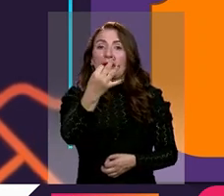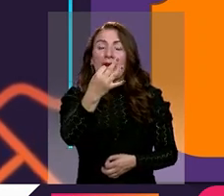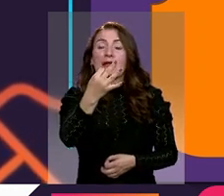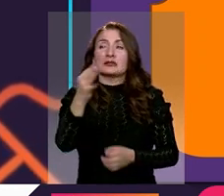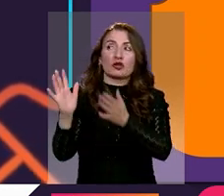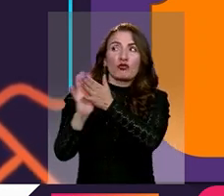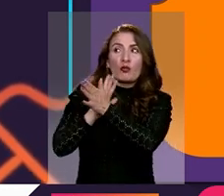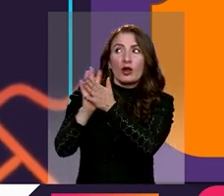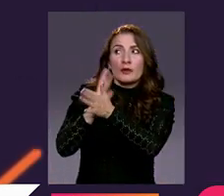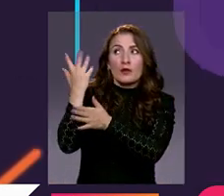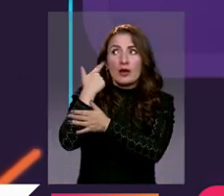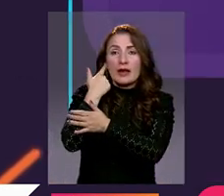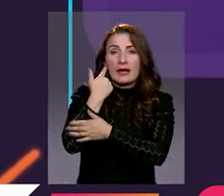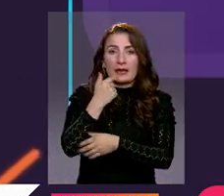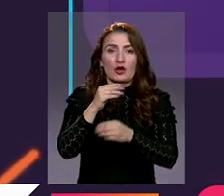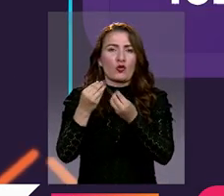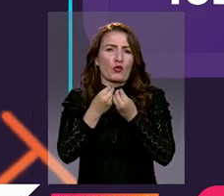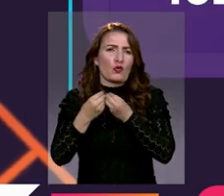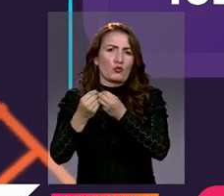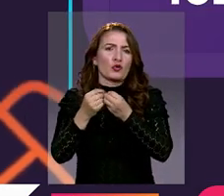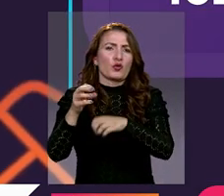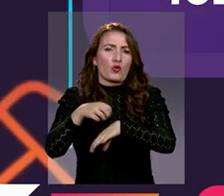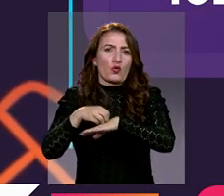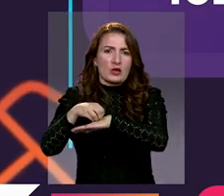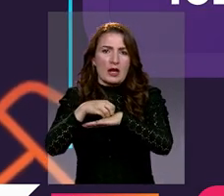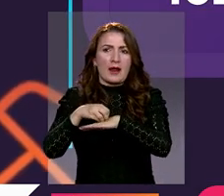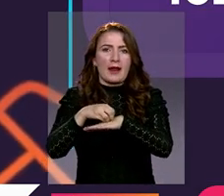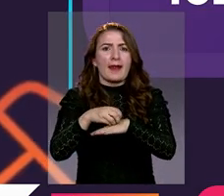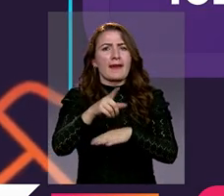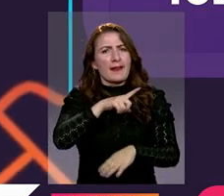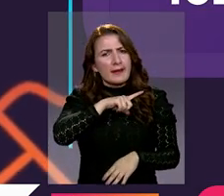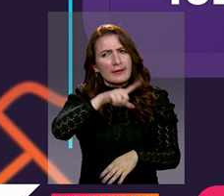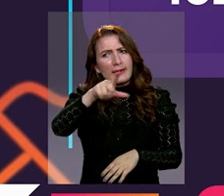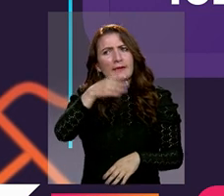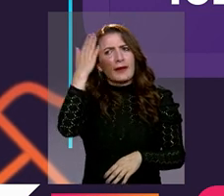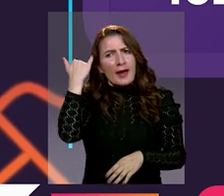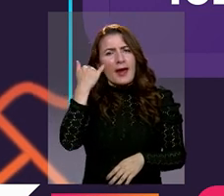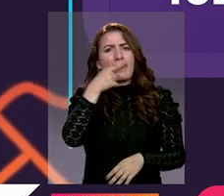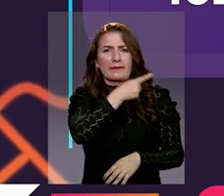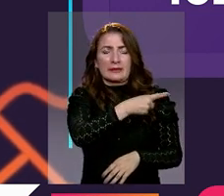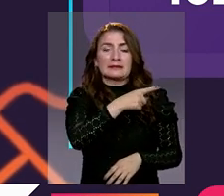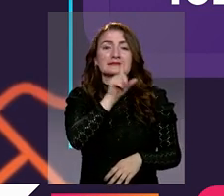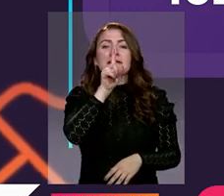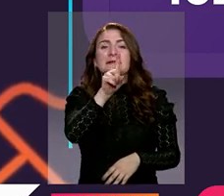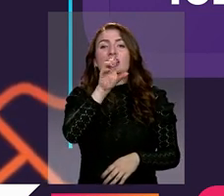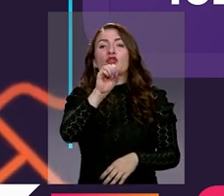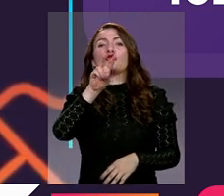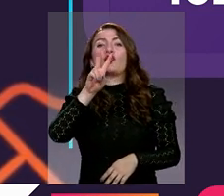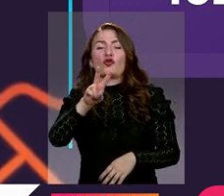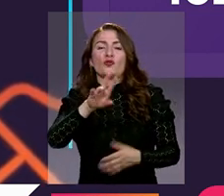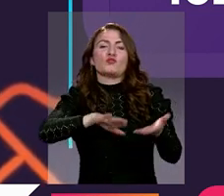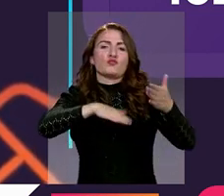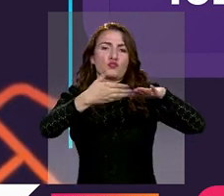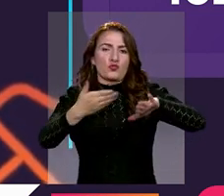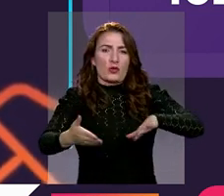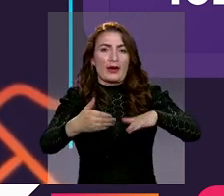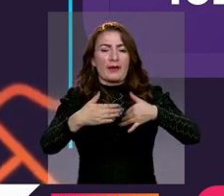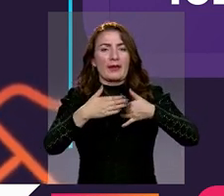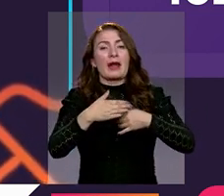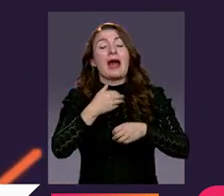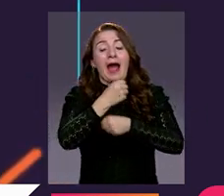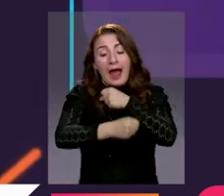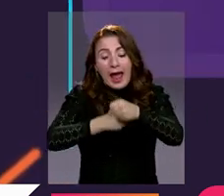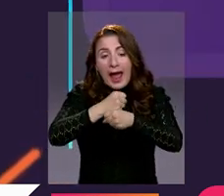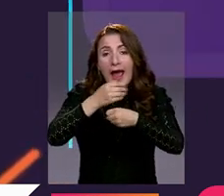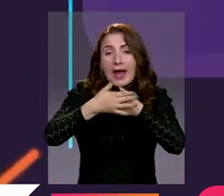la organización Indepaz. Díaz Rodríguez se convirtió en el líder social número 102, víctima de la violencia en lo que va corrido del